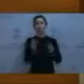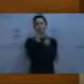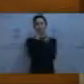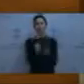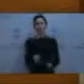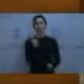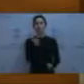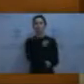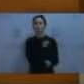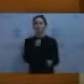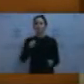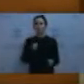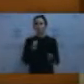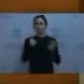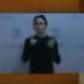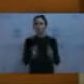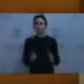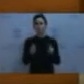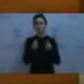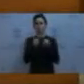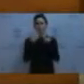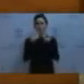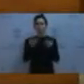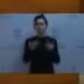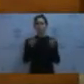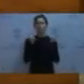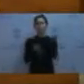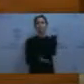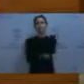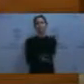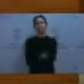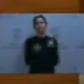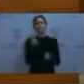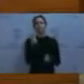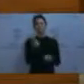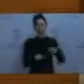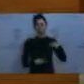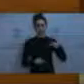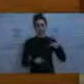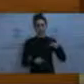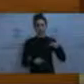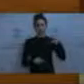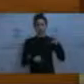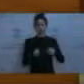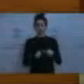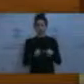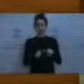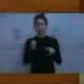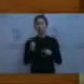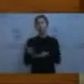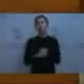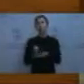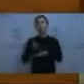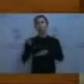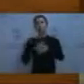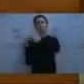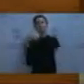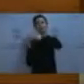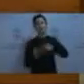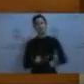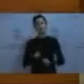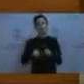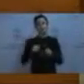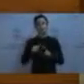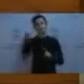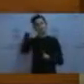autónoma se nutren fundamentalmente de dos pilares, de recoger el estado numérico de los ingresos e igualmente